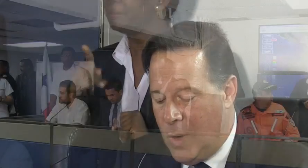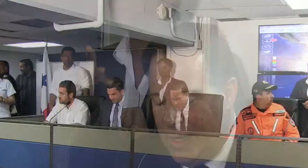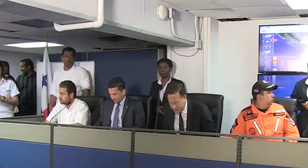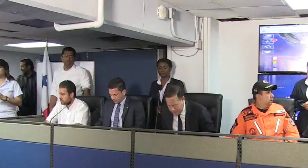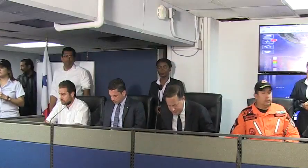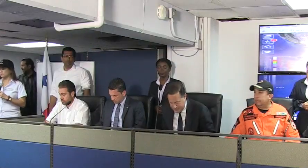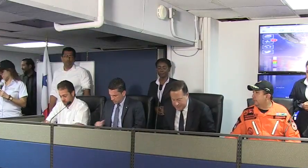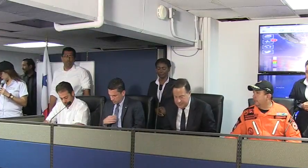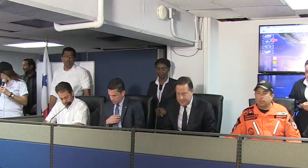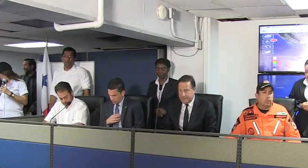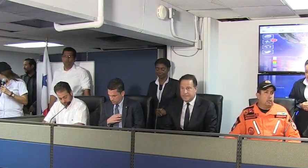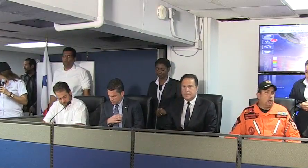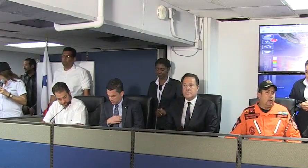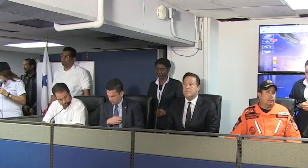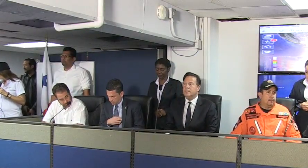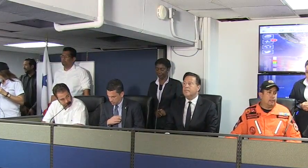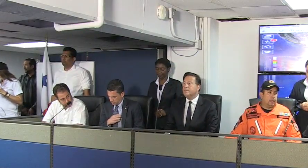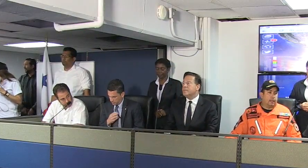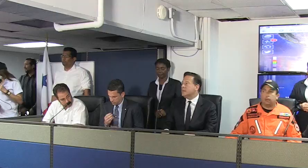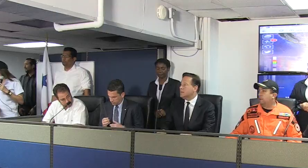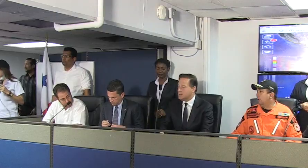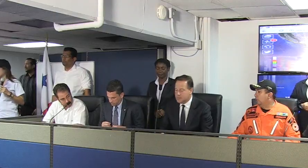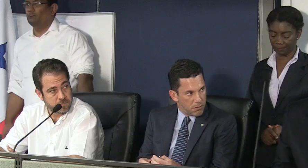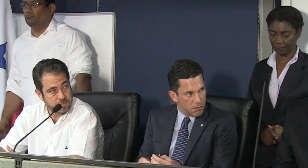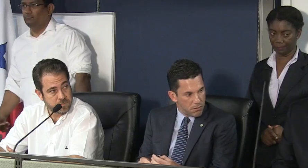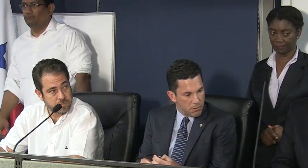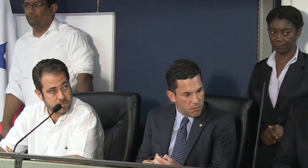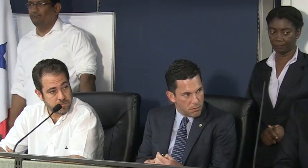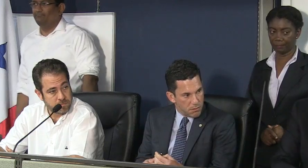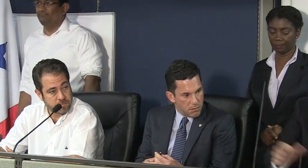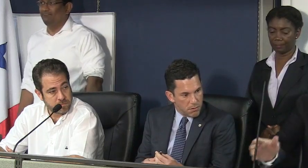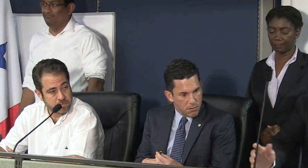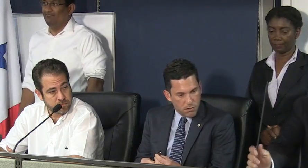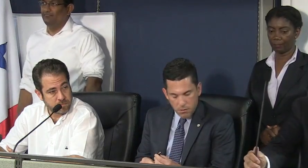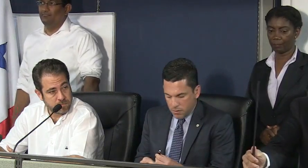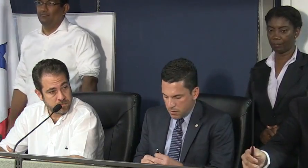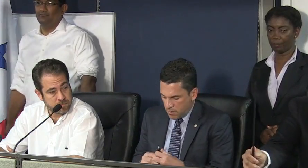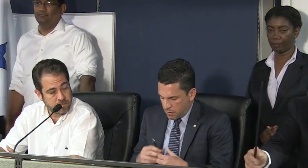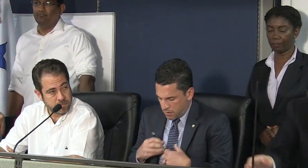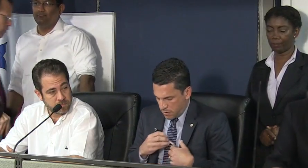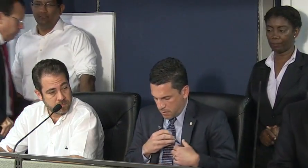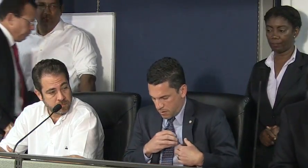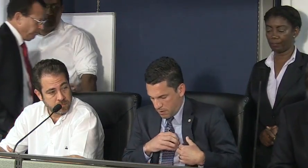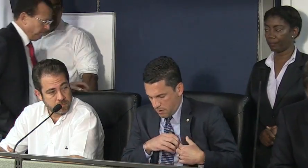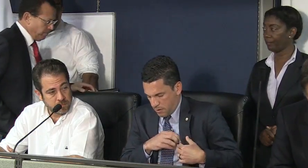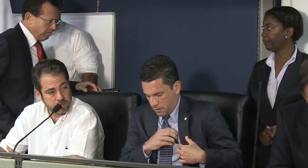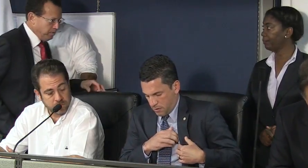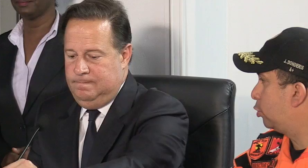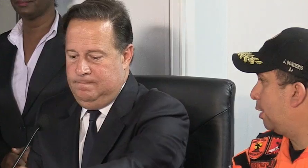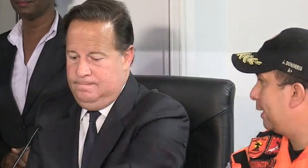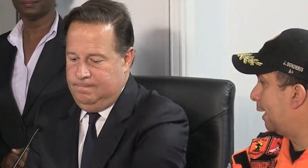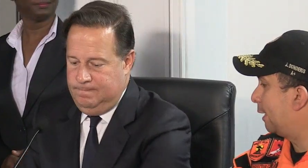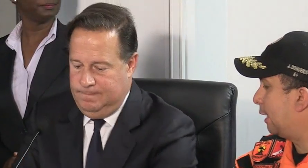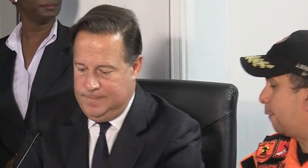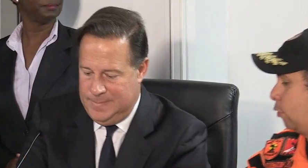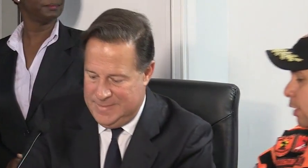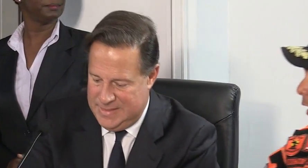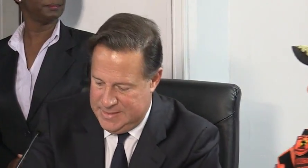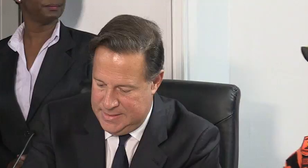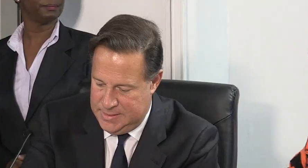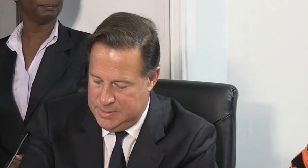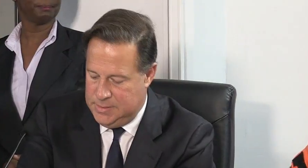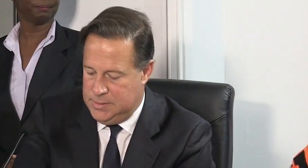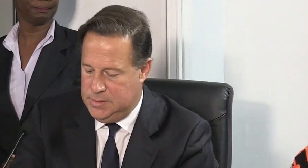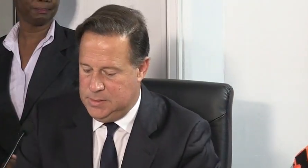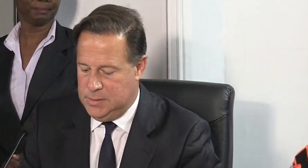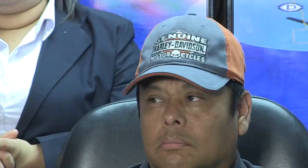por lo cual se cambia la alerta amarilla que estaba en vigencia en el área de Bocas del Toro y parte de la